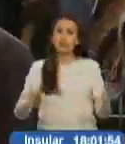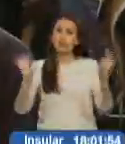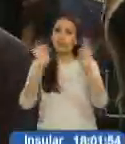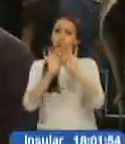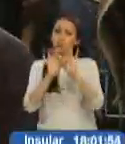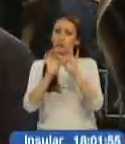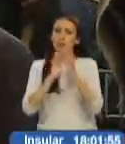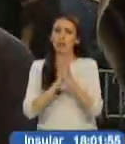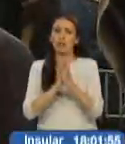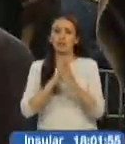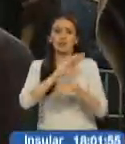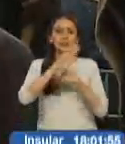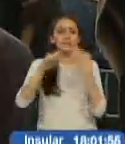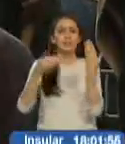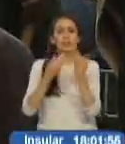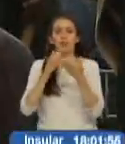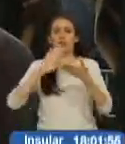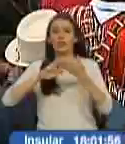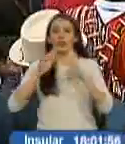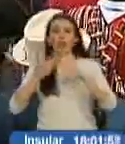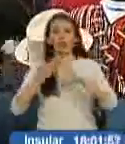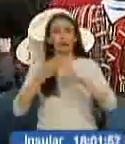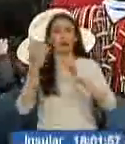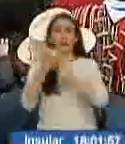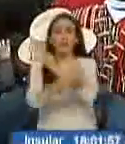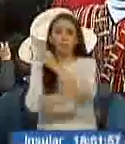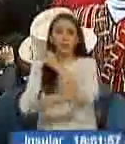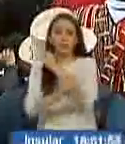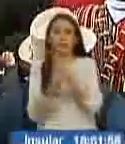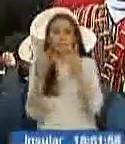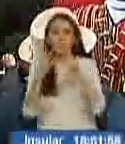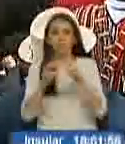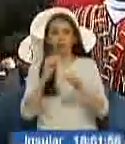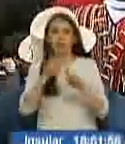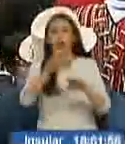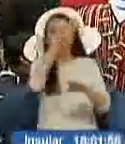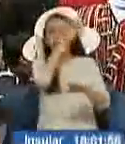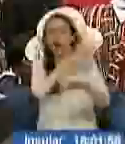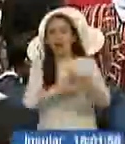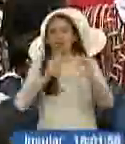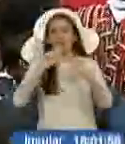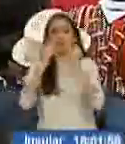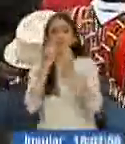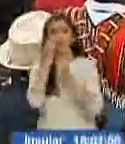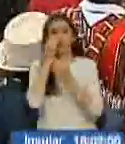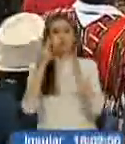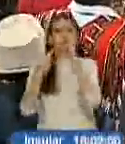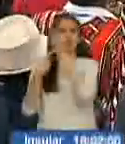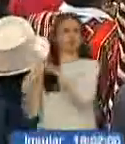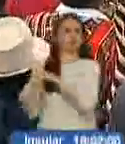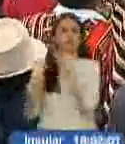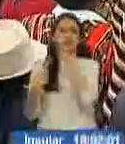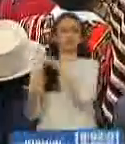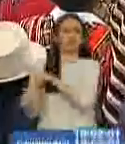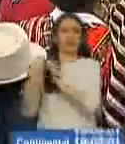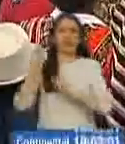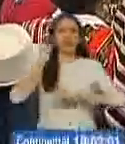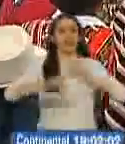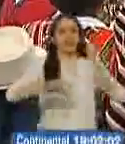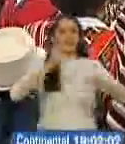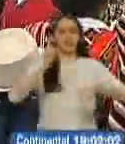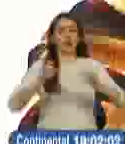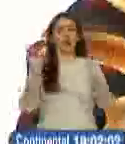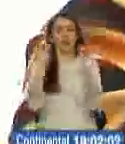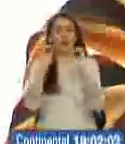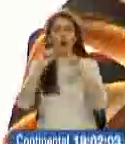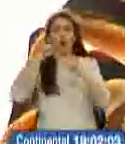superar las épocas oscuras que ha vivido la región, como la opresión a los pueblos indígenas, las dictaduras militares y los gobiernos